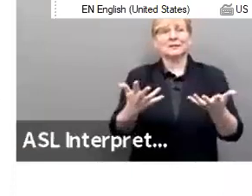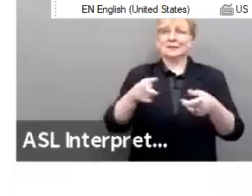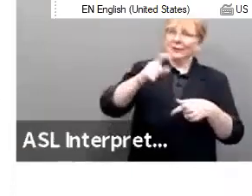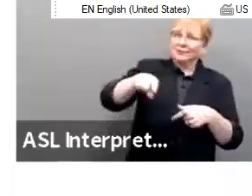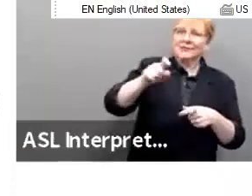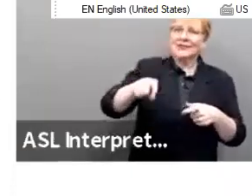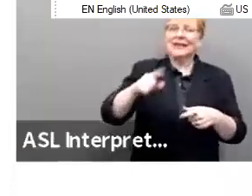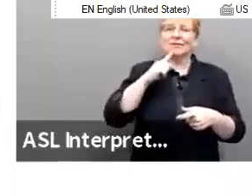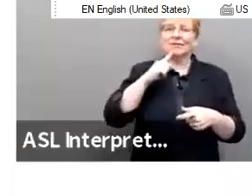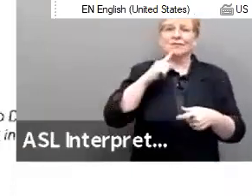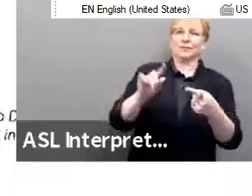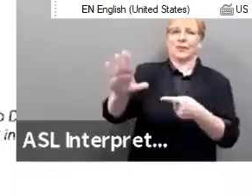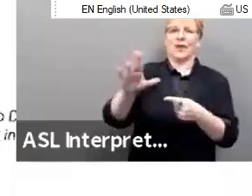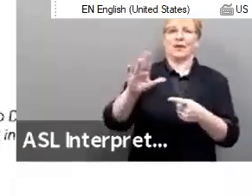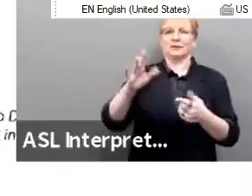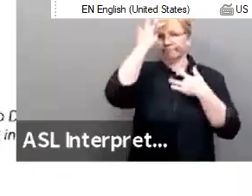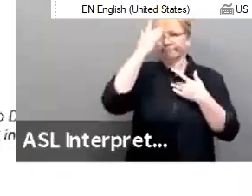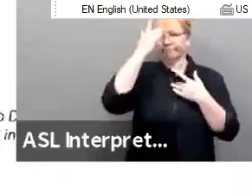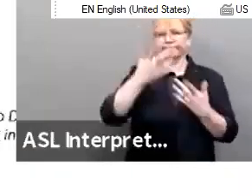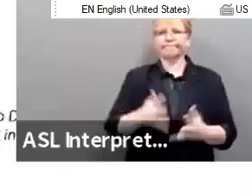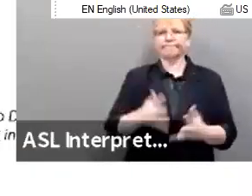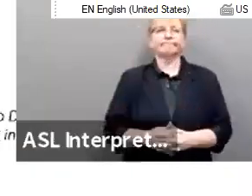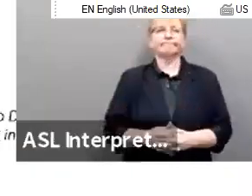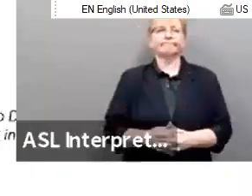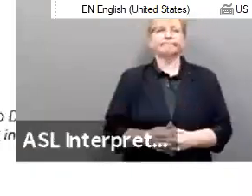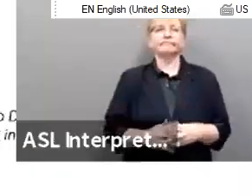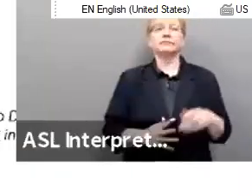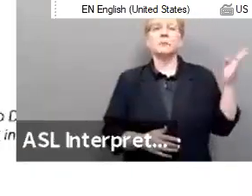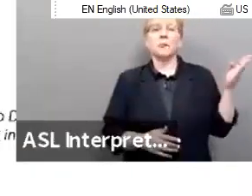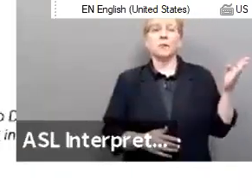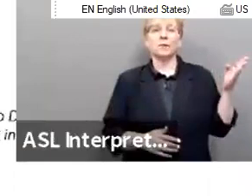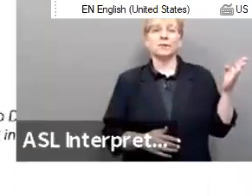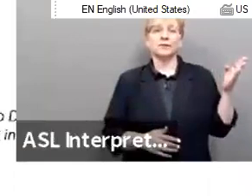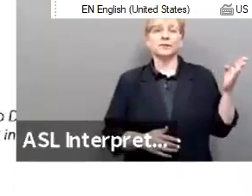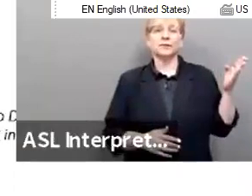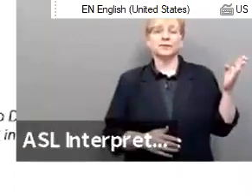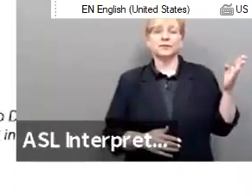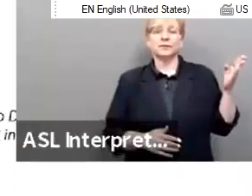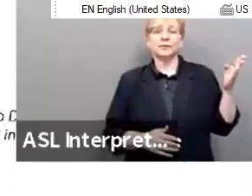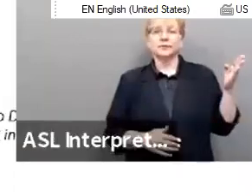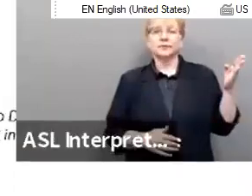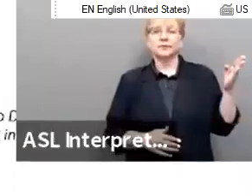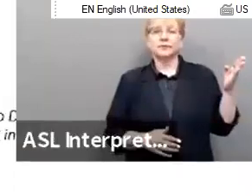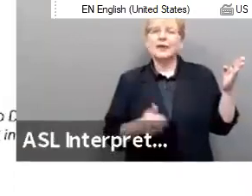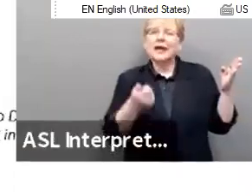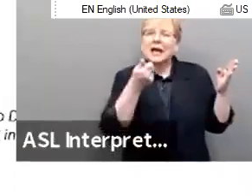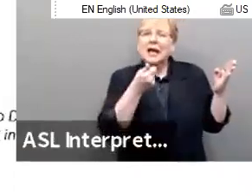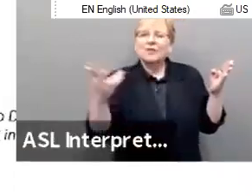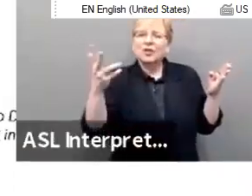hemos visto en Escocia, en Canadá, y se basa principalmente en personas no vacunadas, que